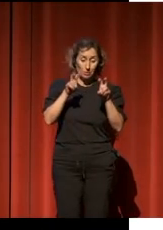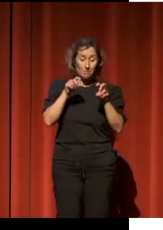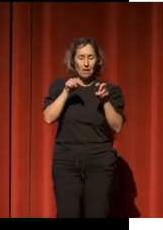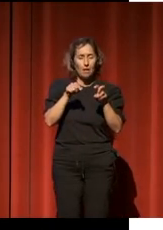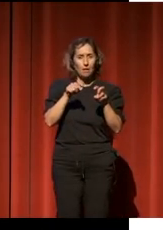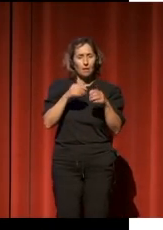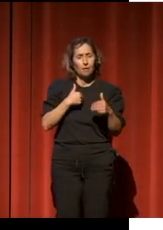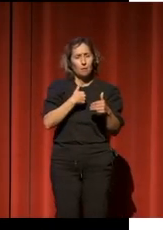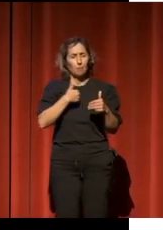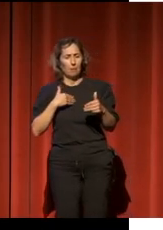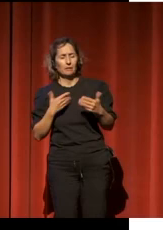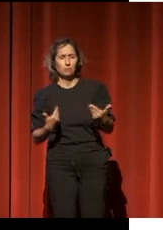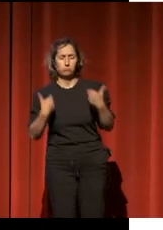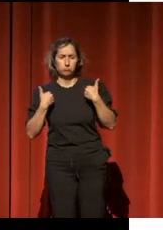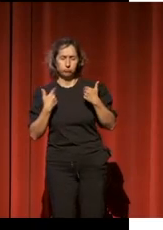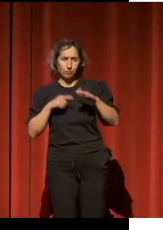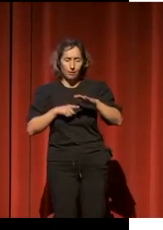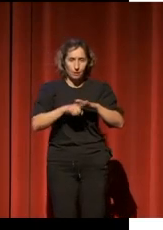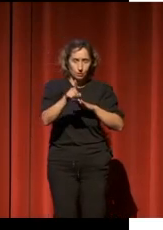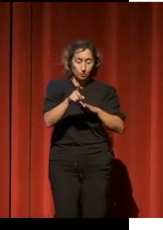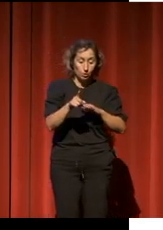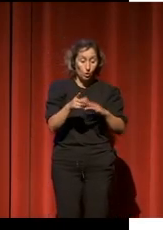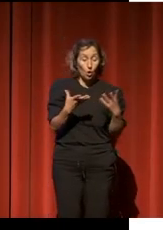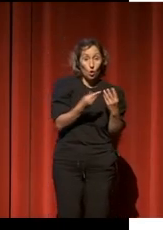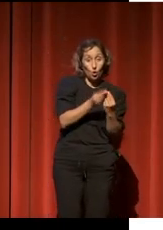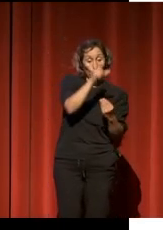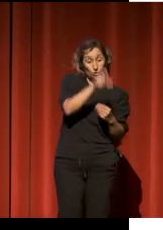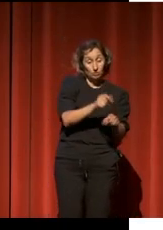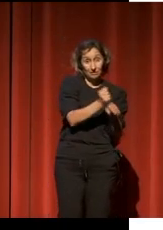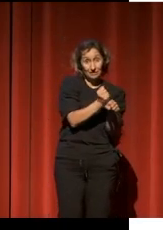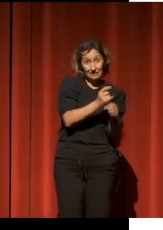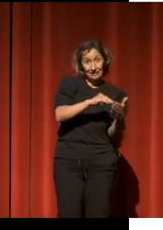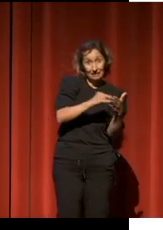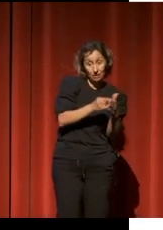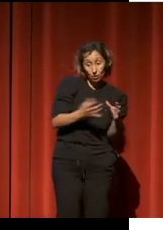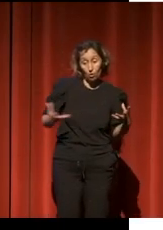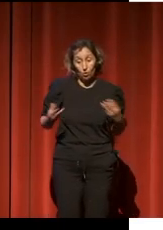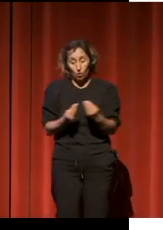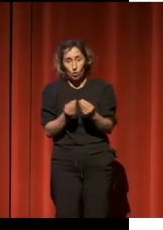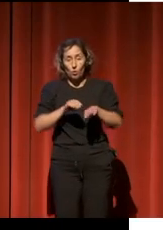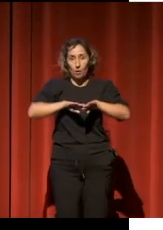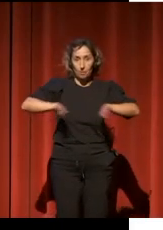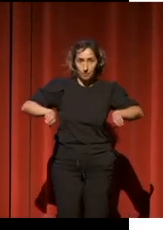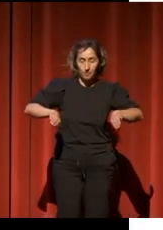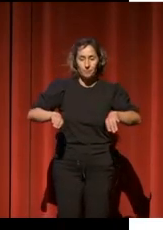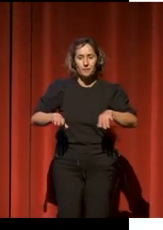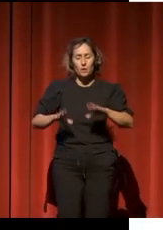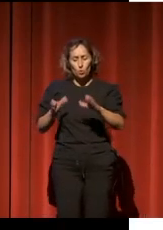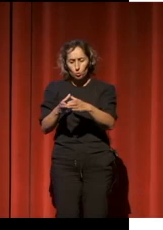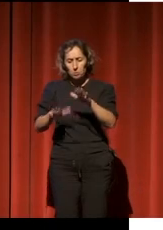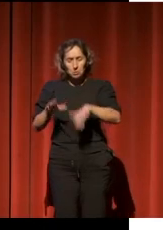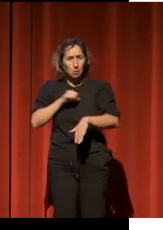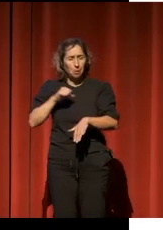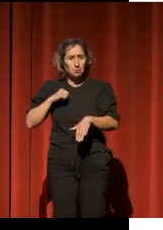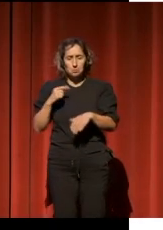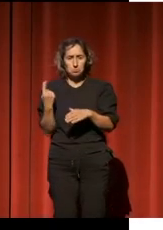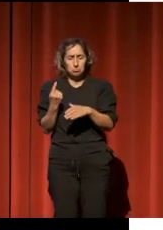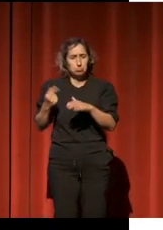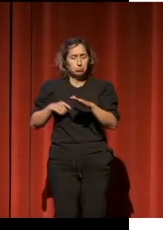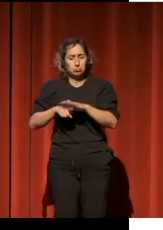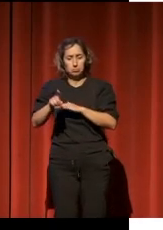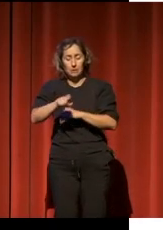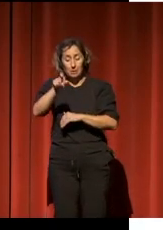mismo junto al personal técnico o sin el personal técnico hay grupos que han adquirido autonomía y de alguna manera son las